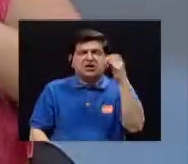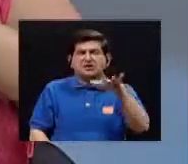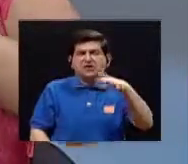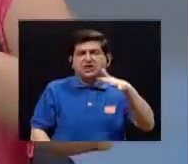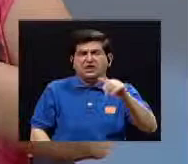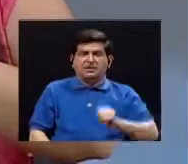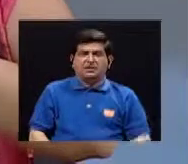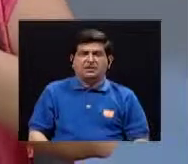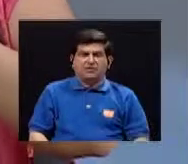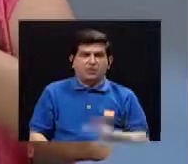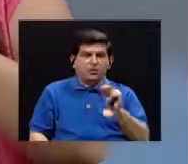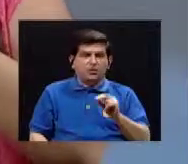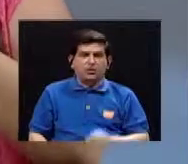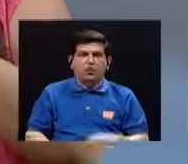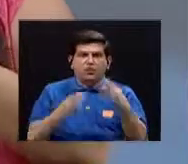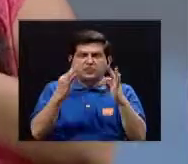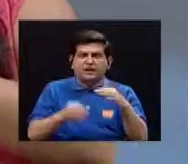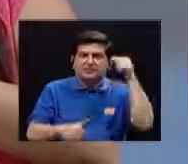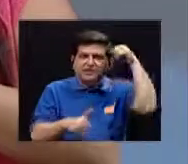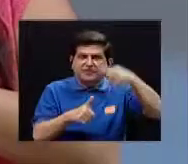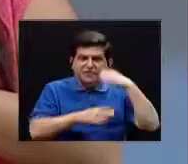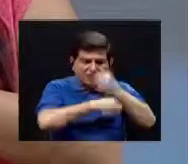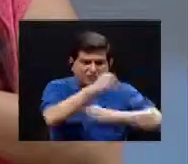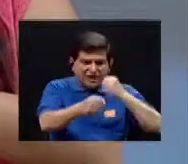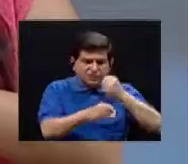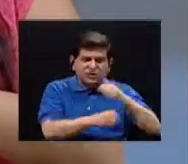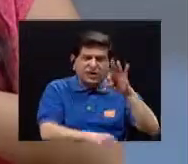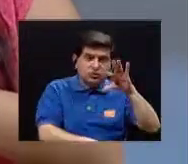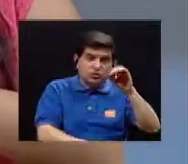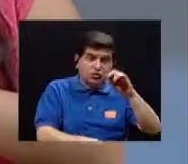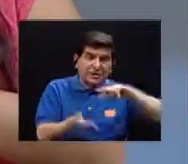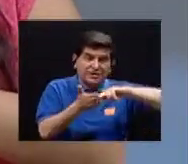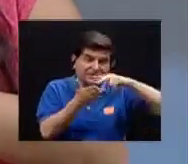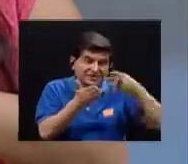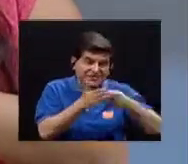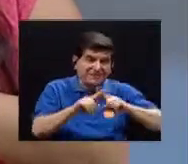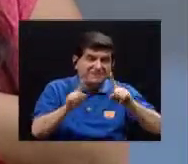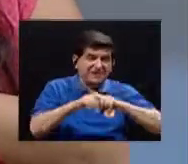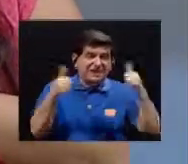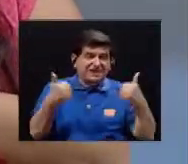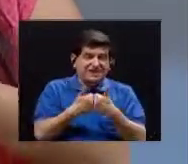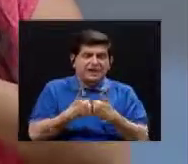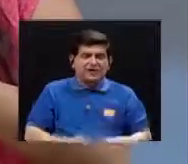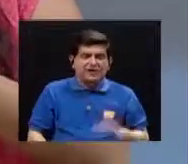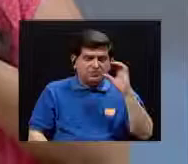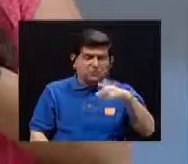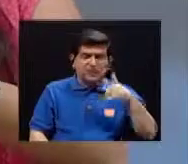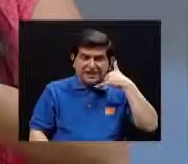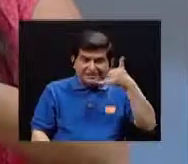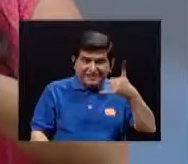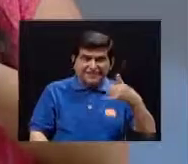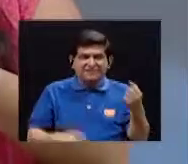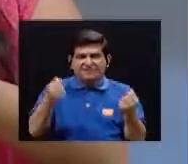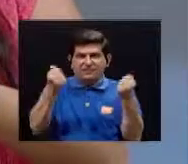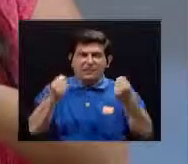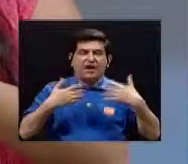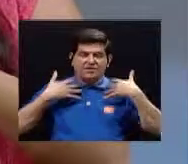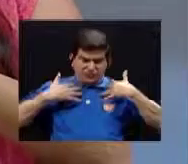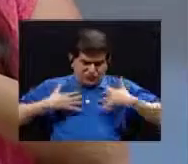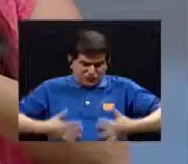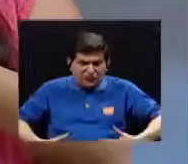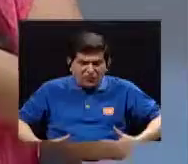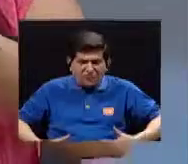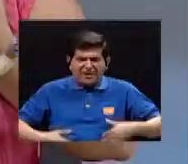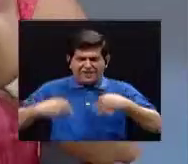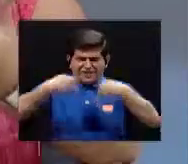más o menos la idea de cómo era sino que recrear los 90 supone una cantidad de retos conseguir el teléfono y conseguir los carros